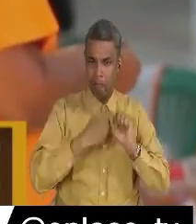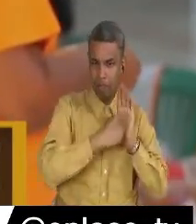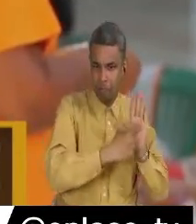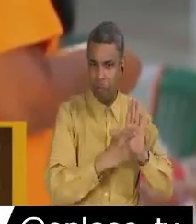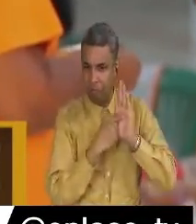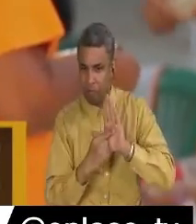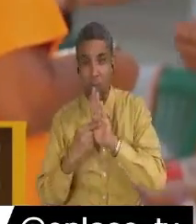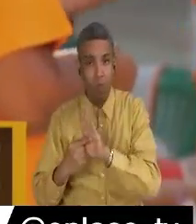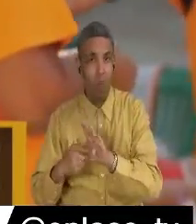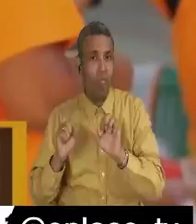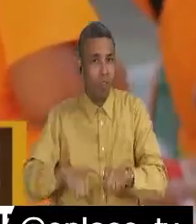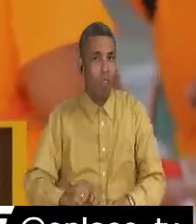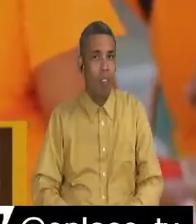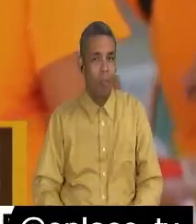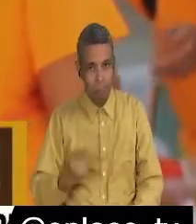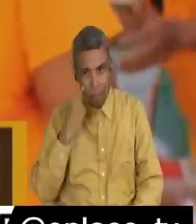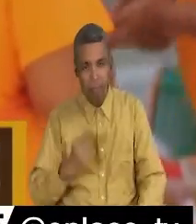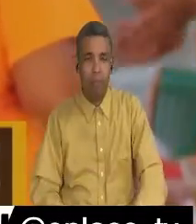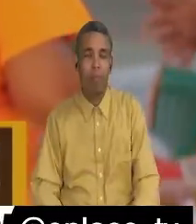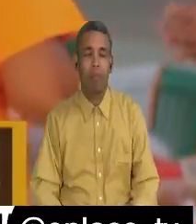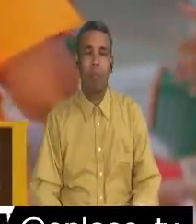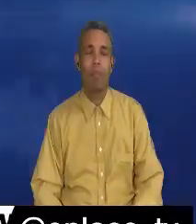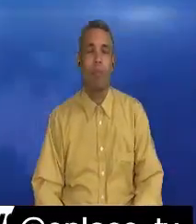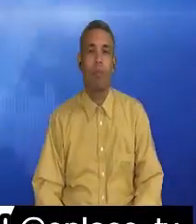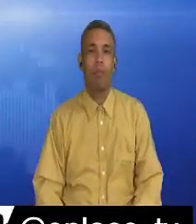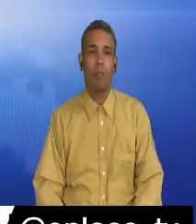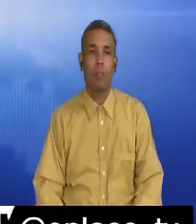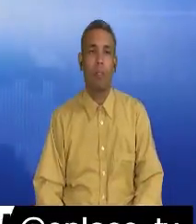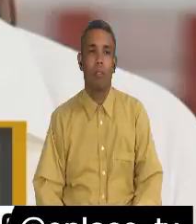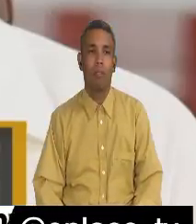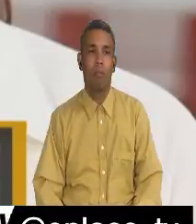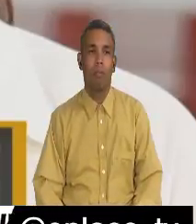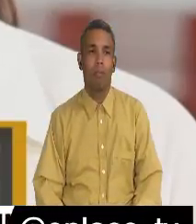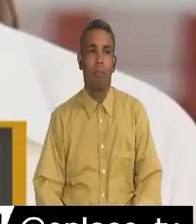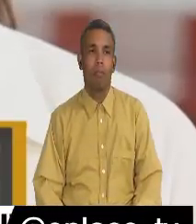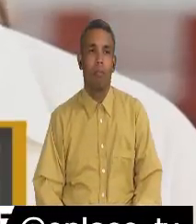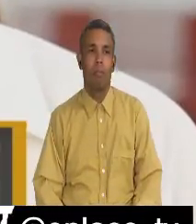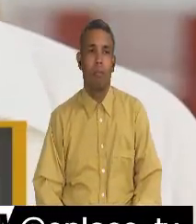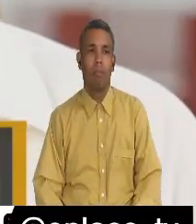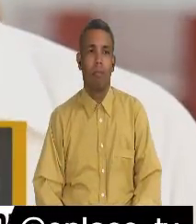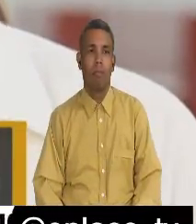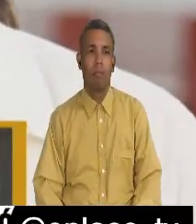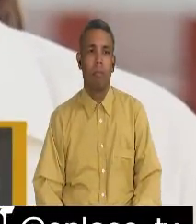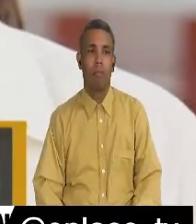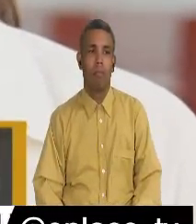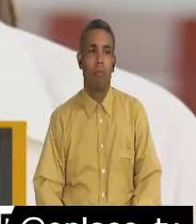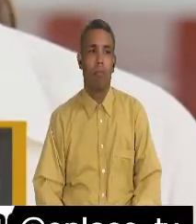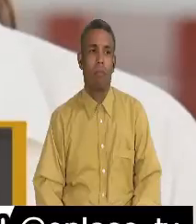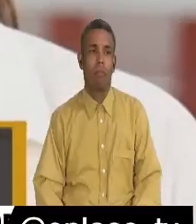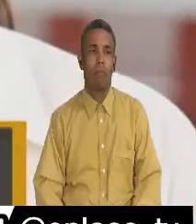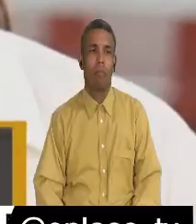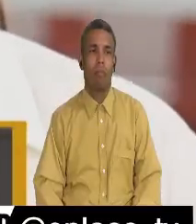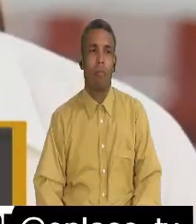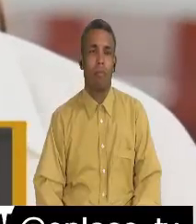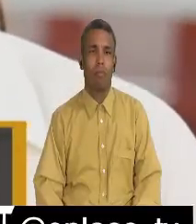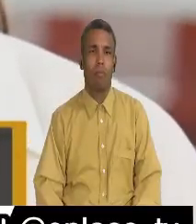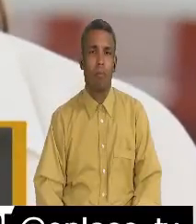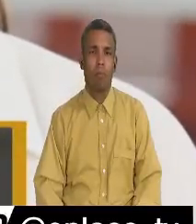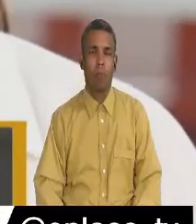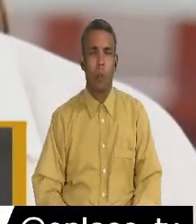se convierte en una oportunidad para generar empleo. Doctor Darío, también darle gracias, porque gracias a